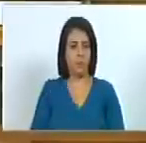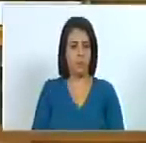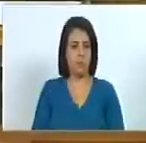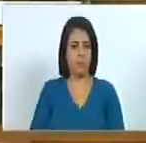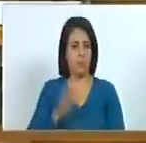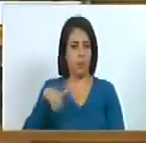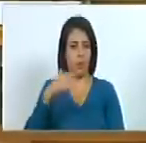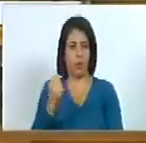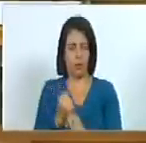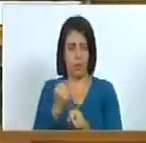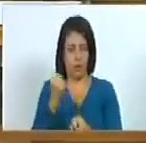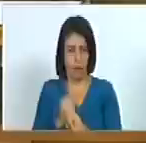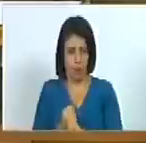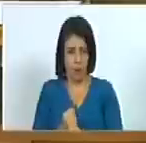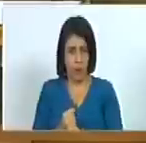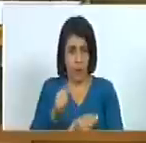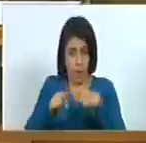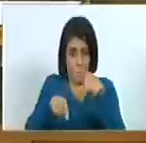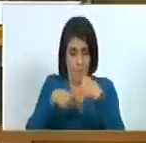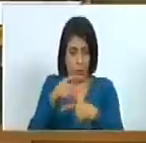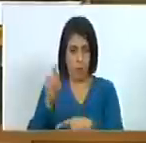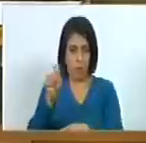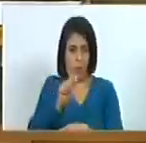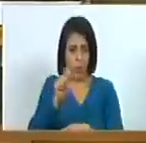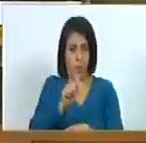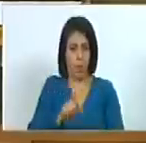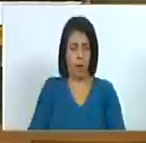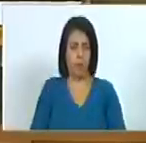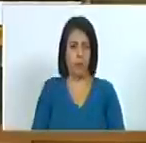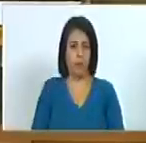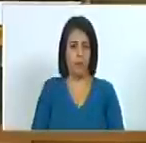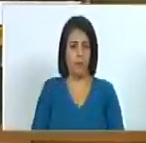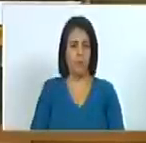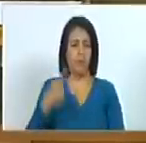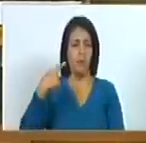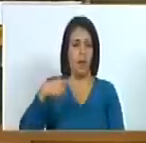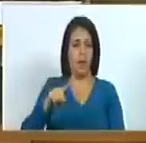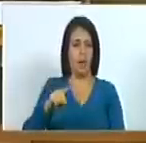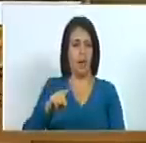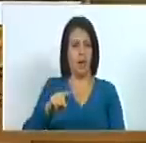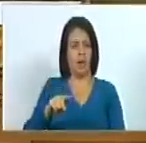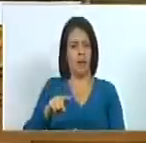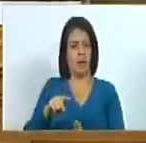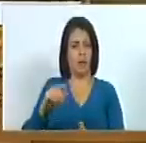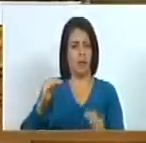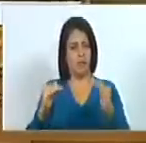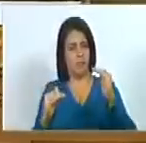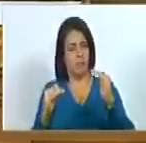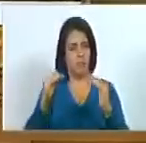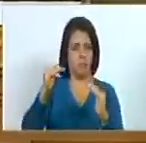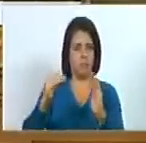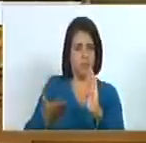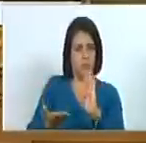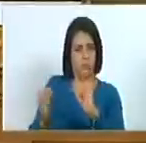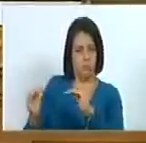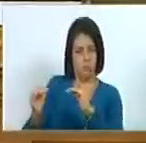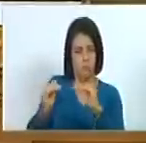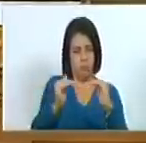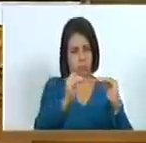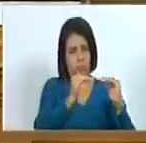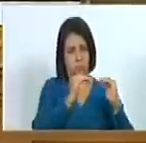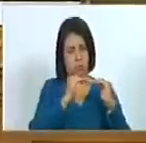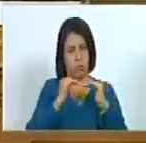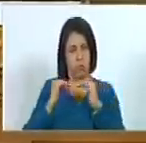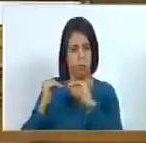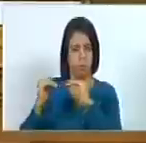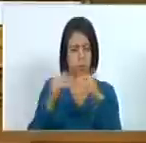cuando el trabajador el mes que viene y haya un crecimiento hasta ahora armónico como ha habido de la